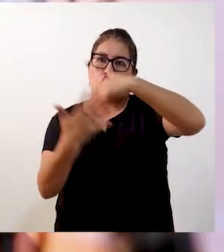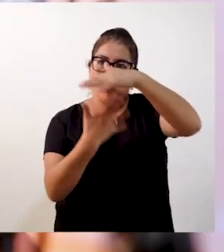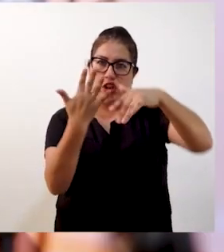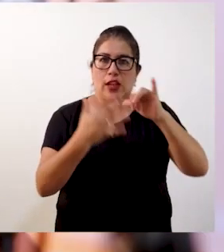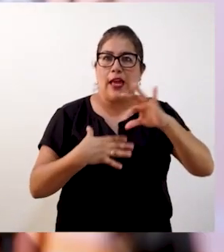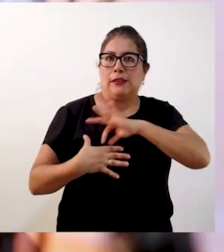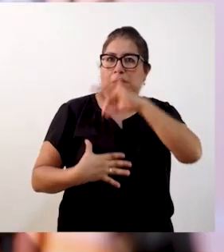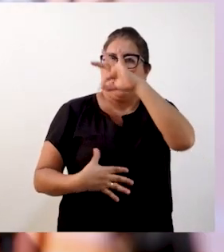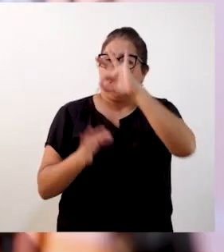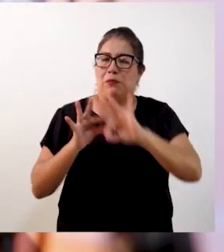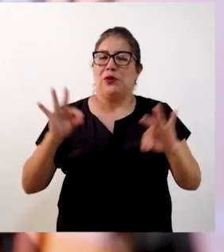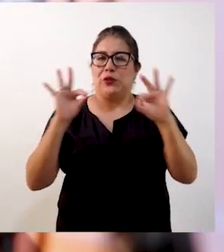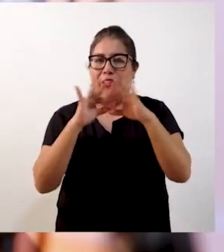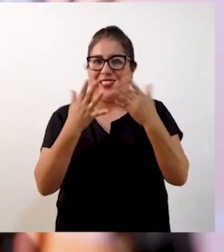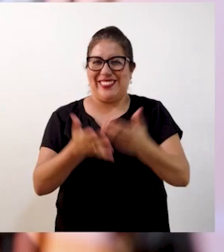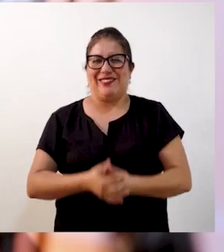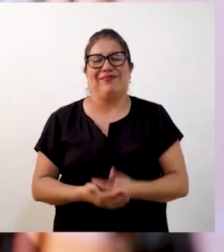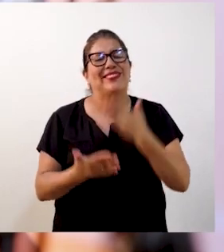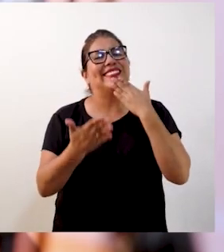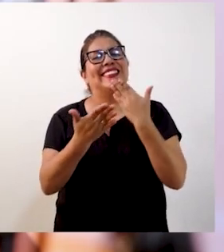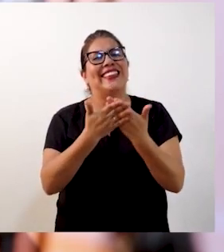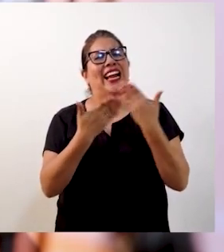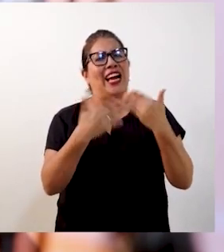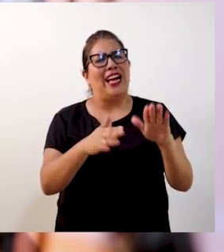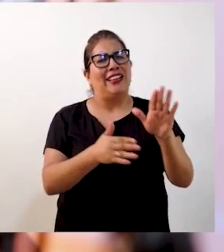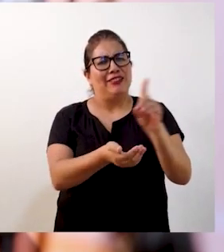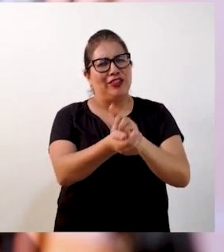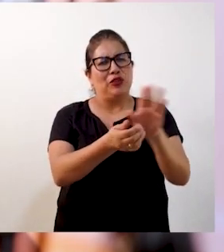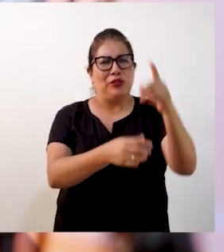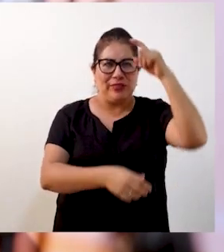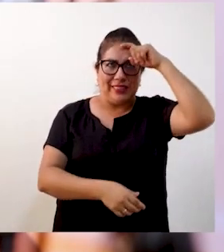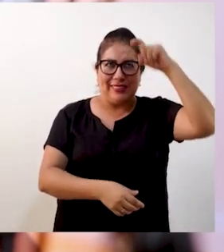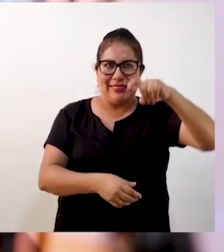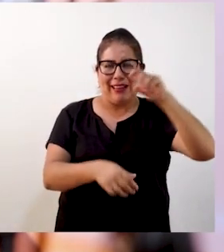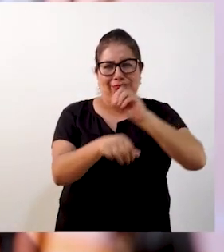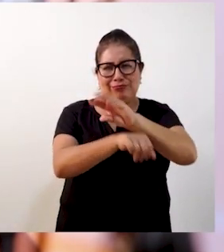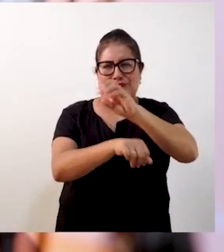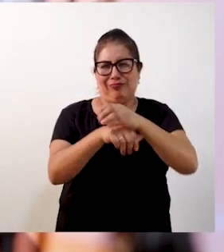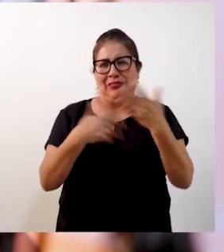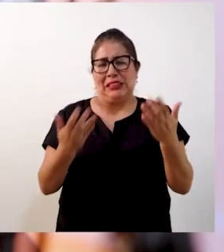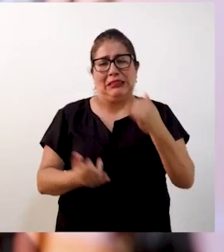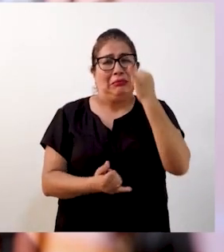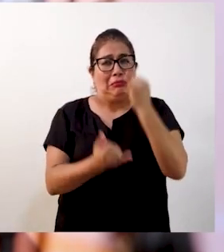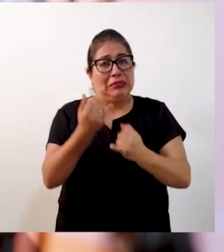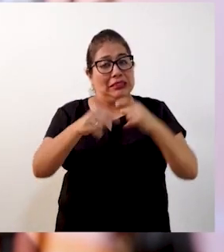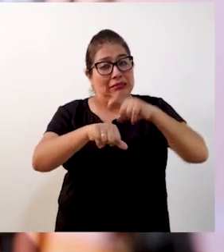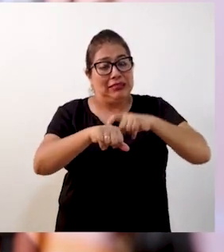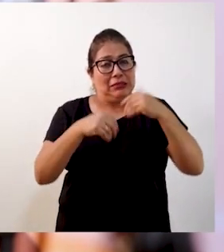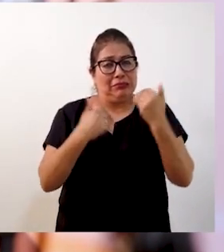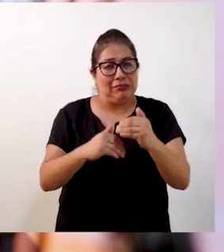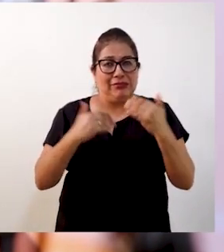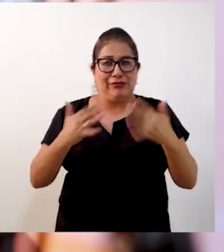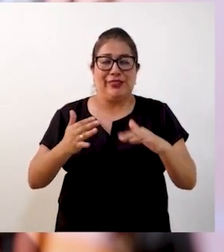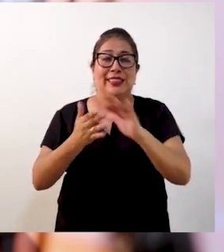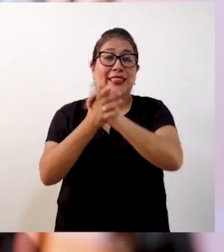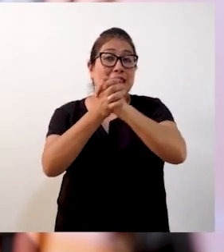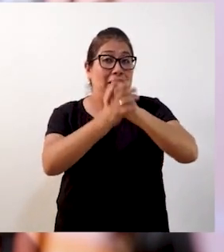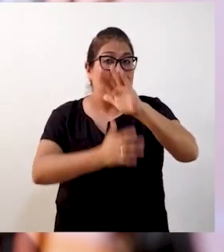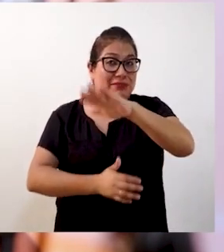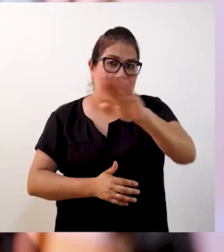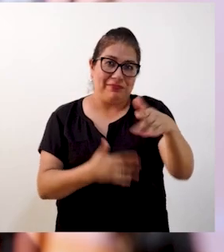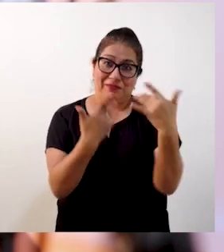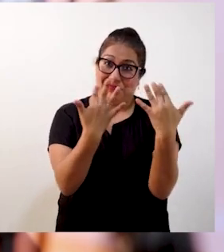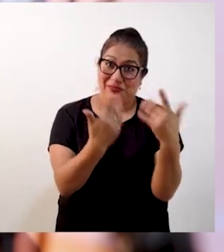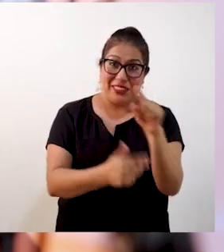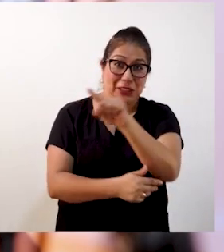espiritual. Muchas gracias, doctor, por sus sabios consejos. Lamentablemente el tiempo se nos acabó. Amigas y